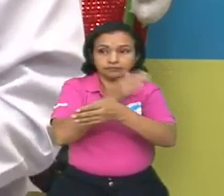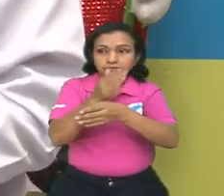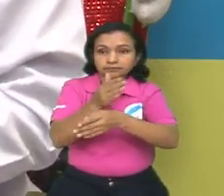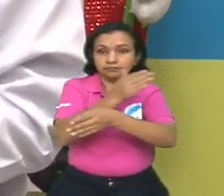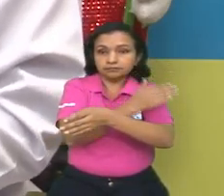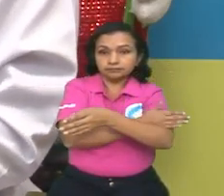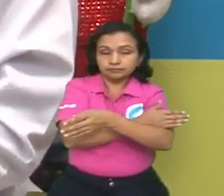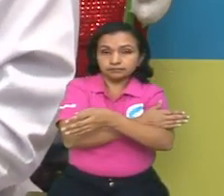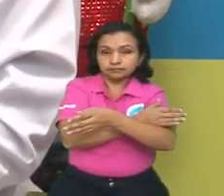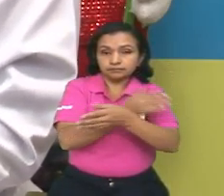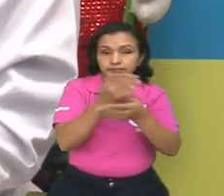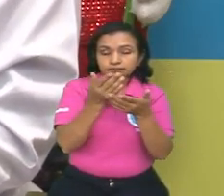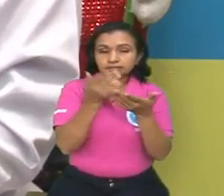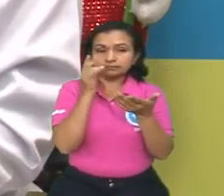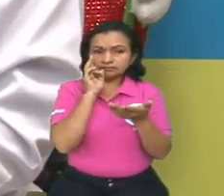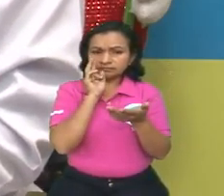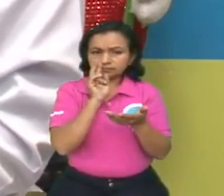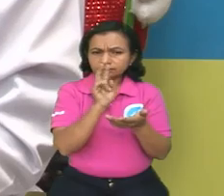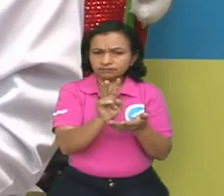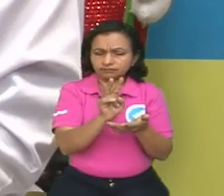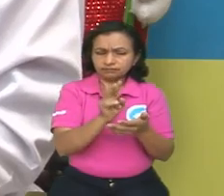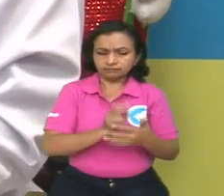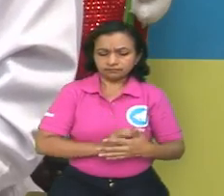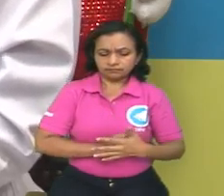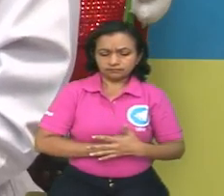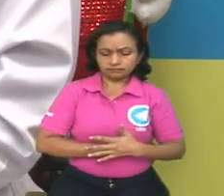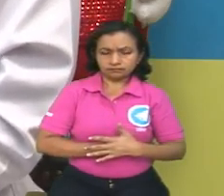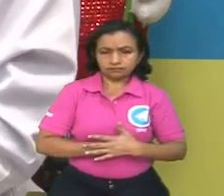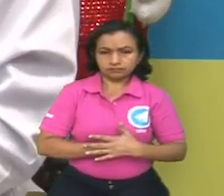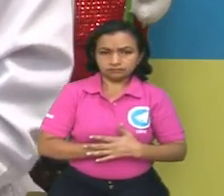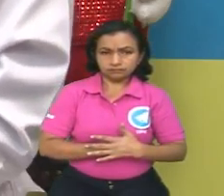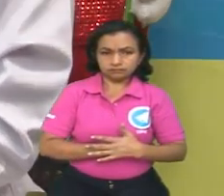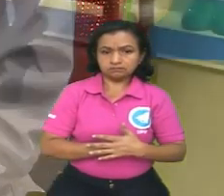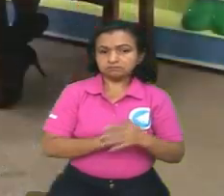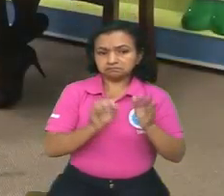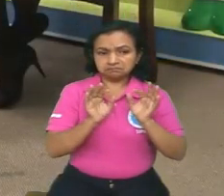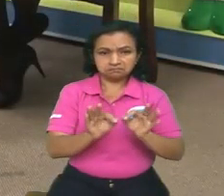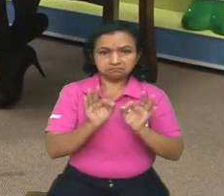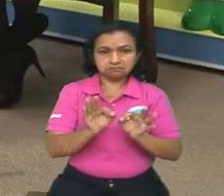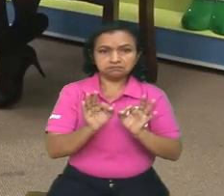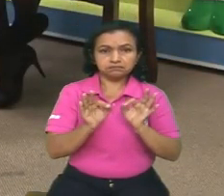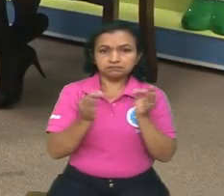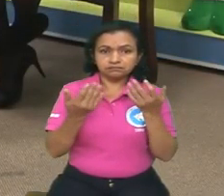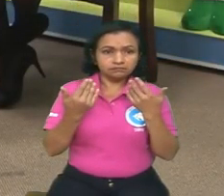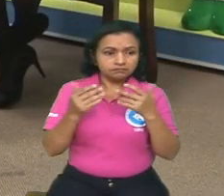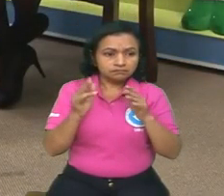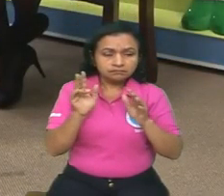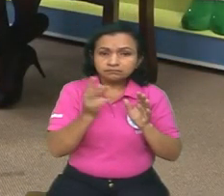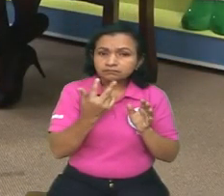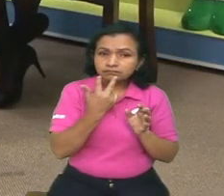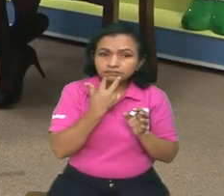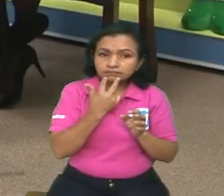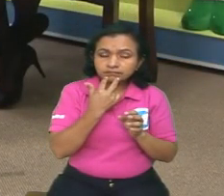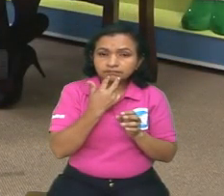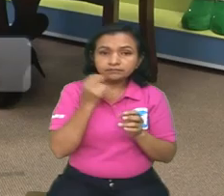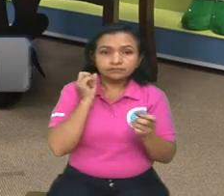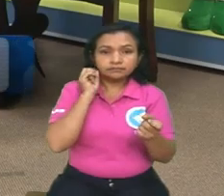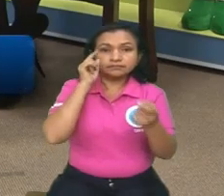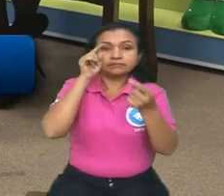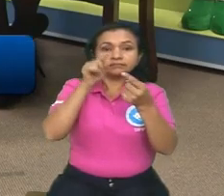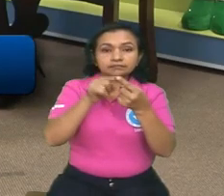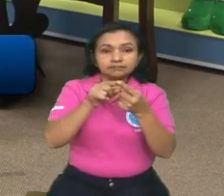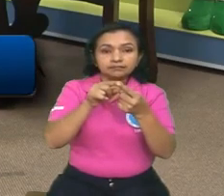cuando el cérvix se mira aparentemente sano, porque yo lo veo, le examino a la paciente y no se mira una lesión, ese es el objetivo,